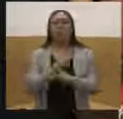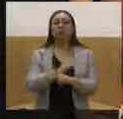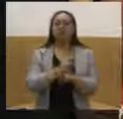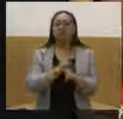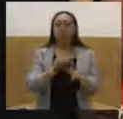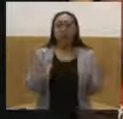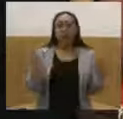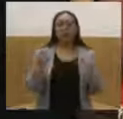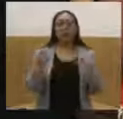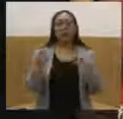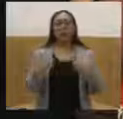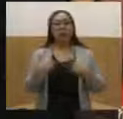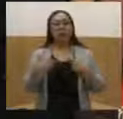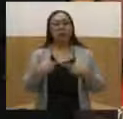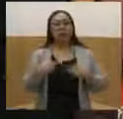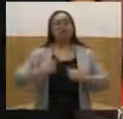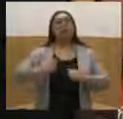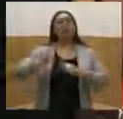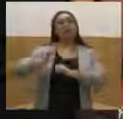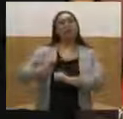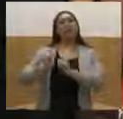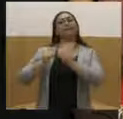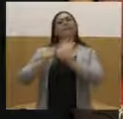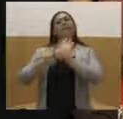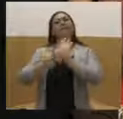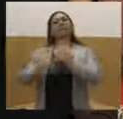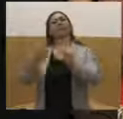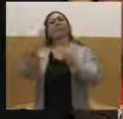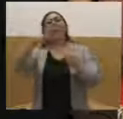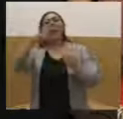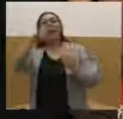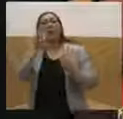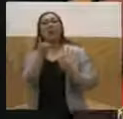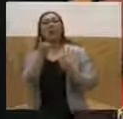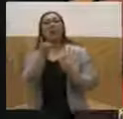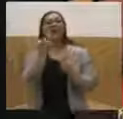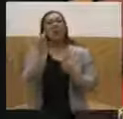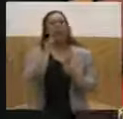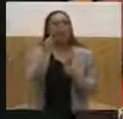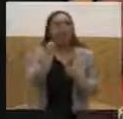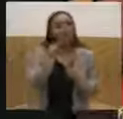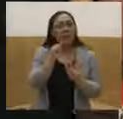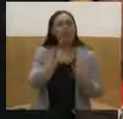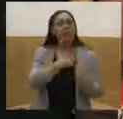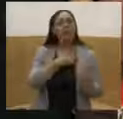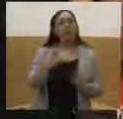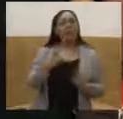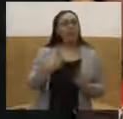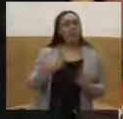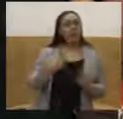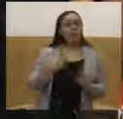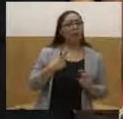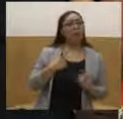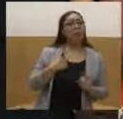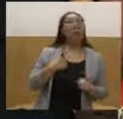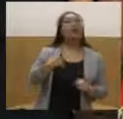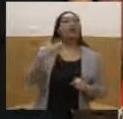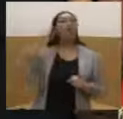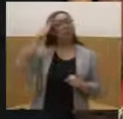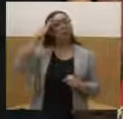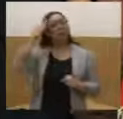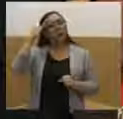Todo candidato que represente al PRI en procesos electorales deberá acreditar capacitación en materia de